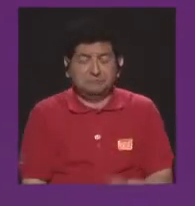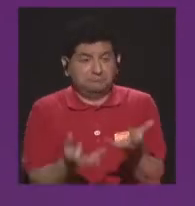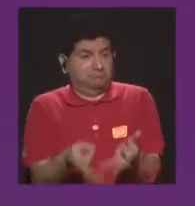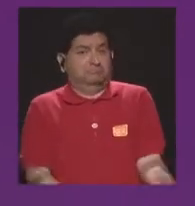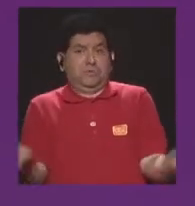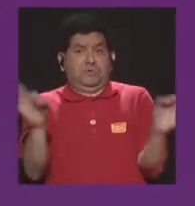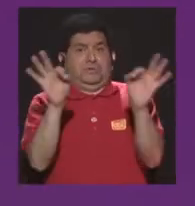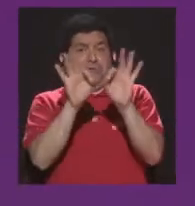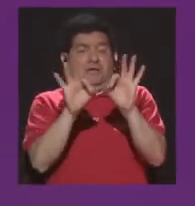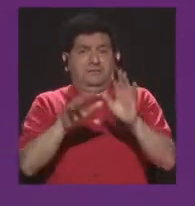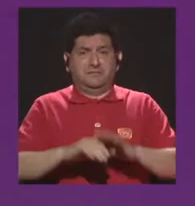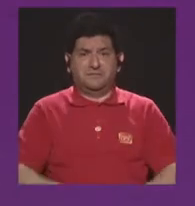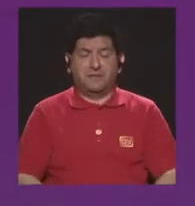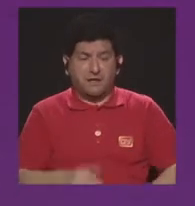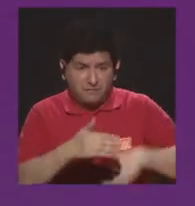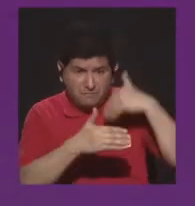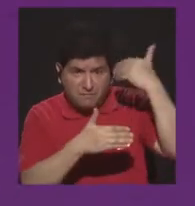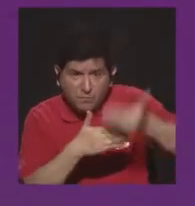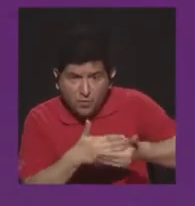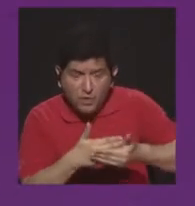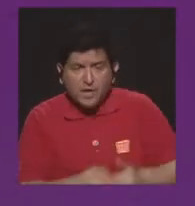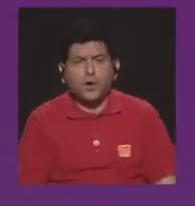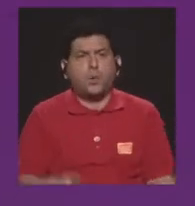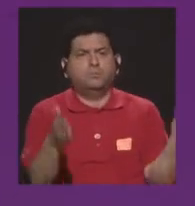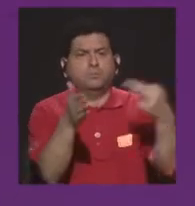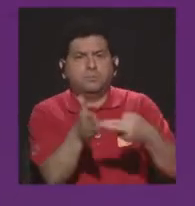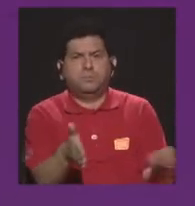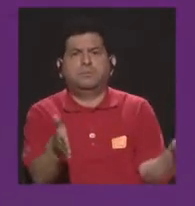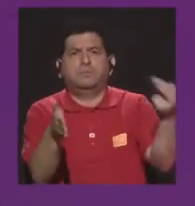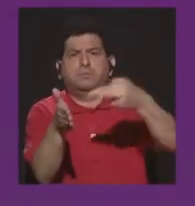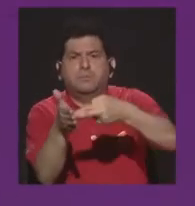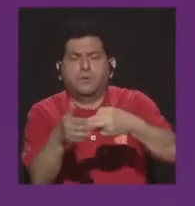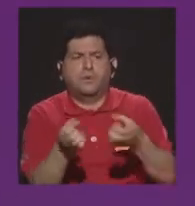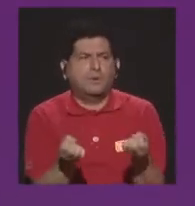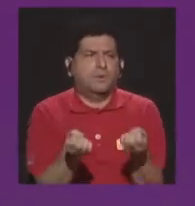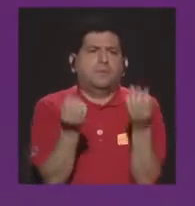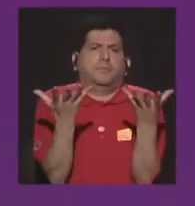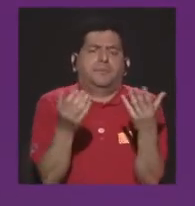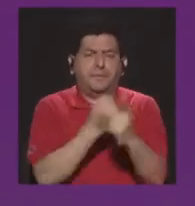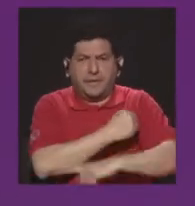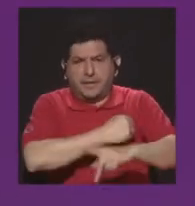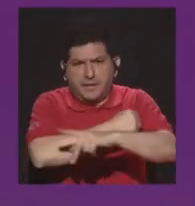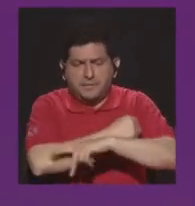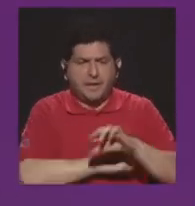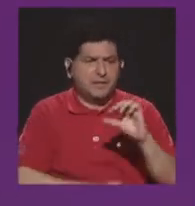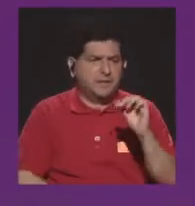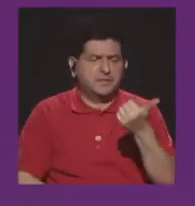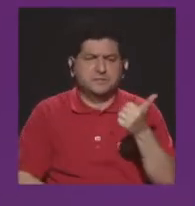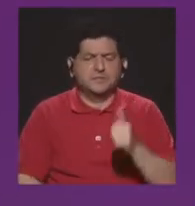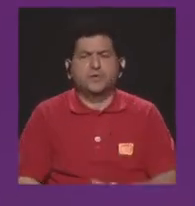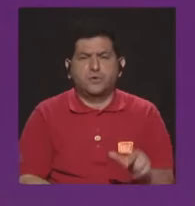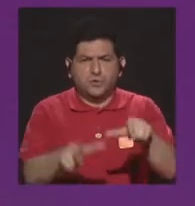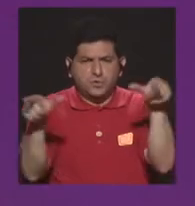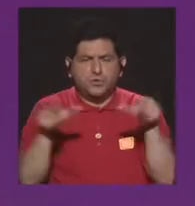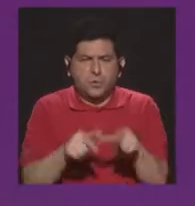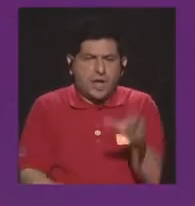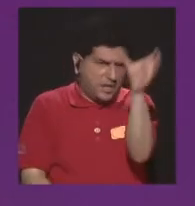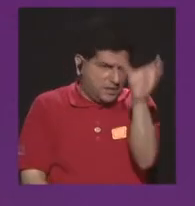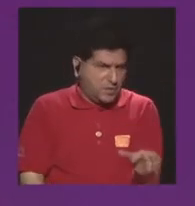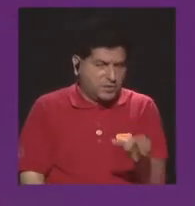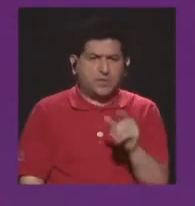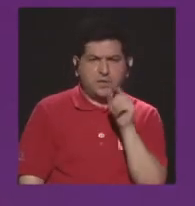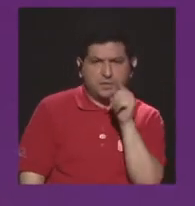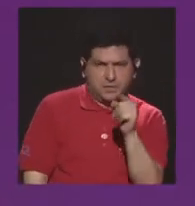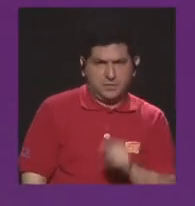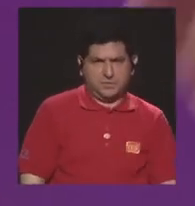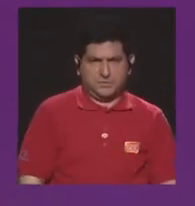importante y que después se reprodujo muchísimo en nuestro país y en el resto del continente. Si vos